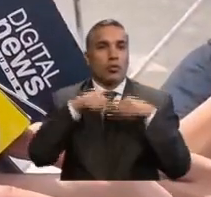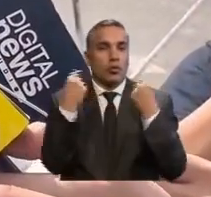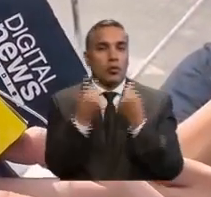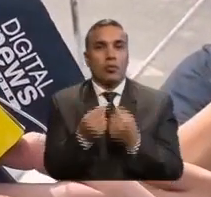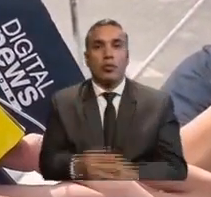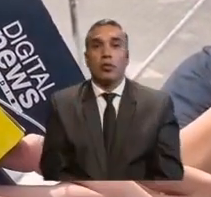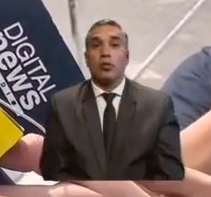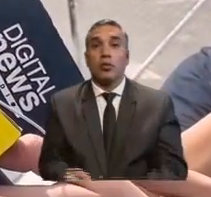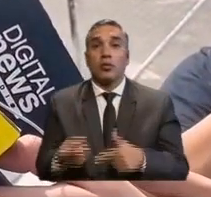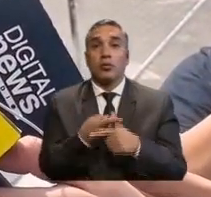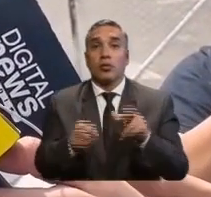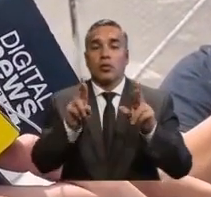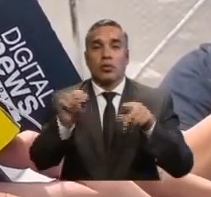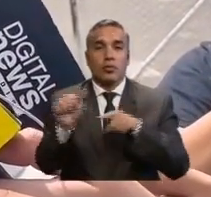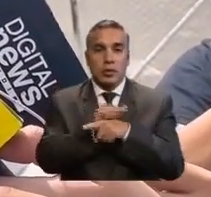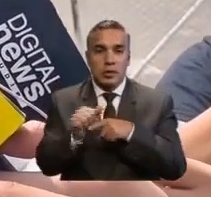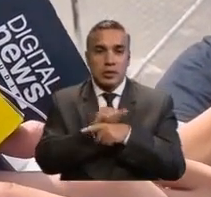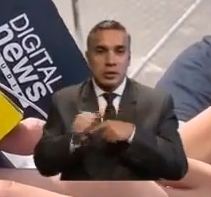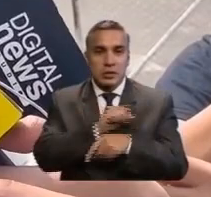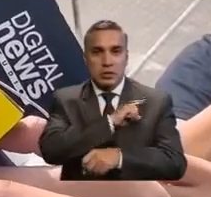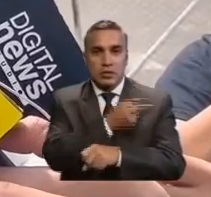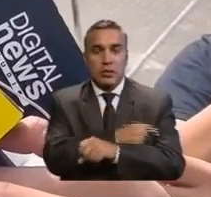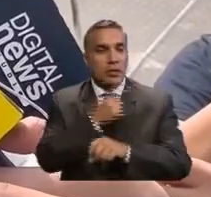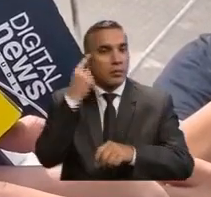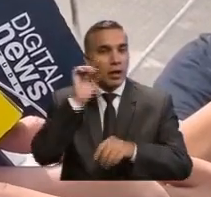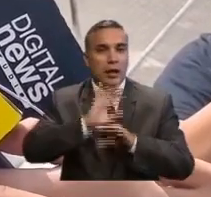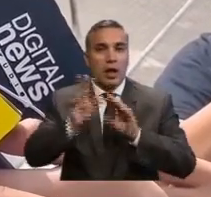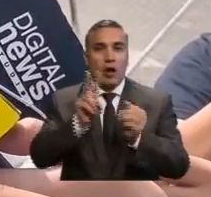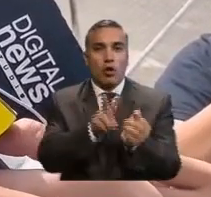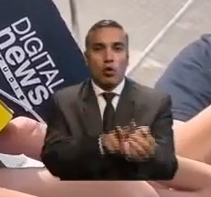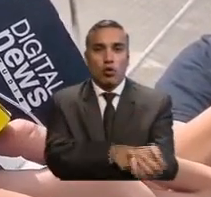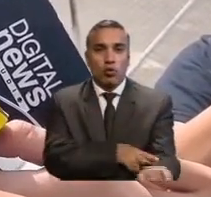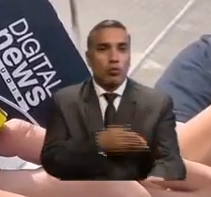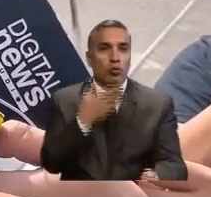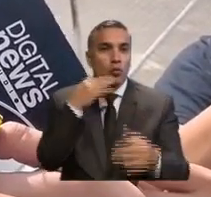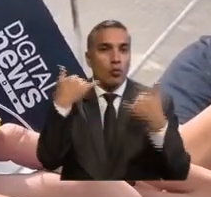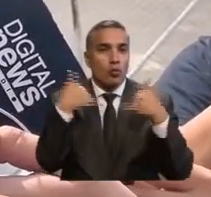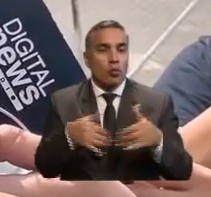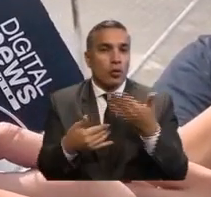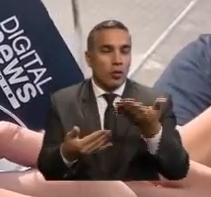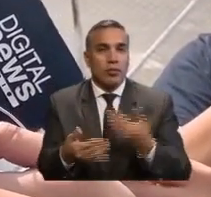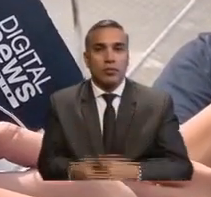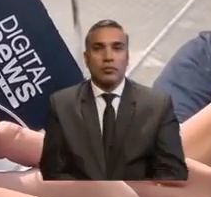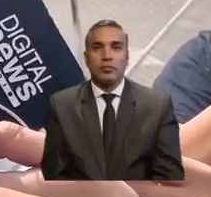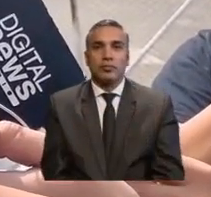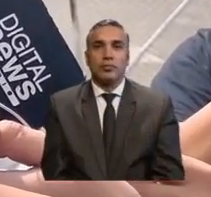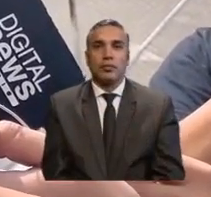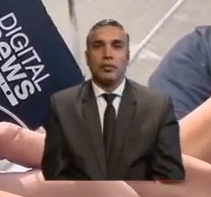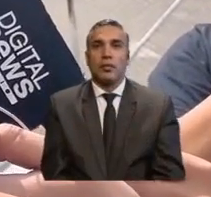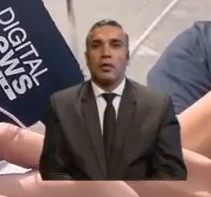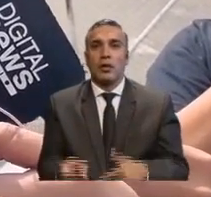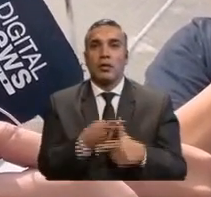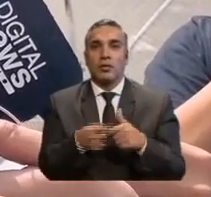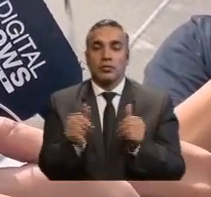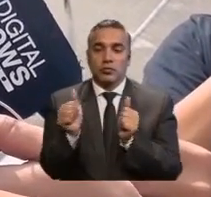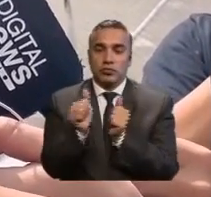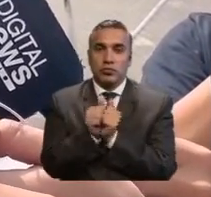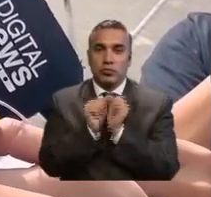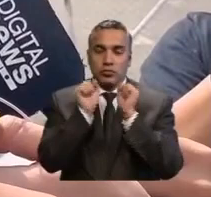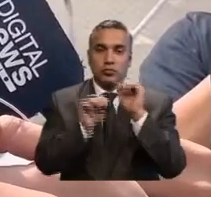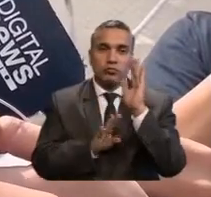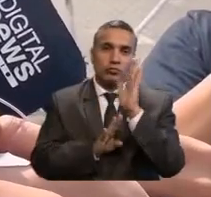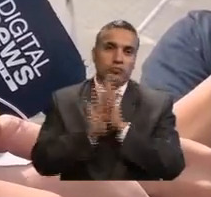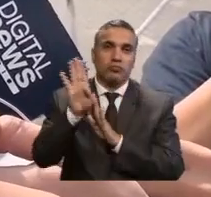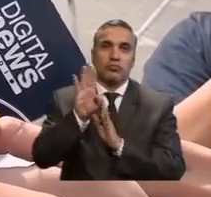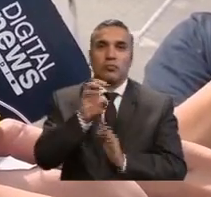hacer una buena pretemporada, acoplarnos bien entre jugadores, a lo que aspira también el cuerpo técnico, y juntos sacar adelante y